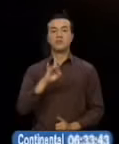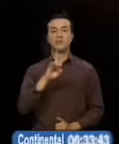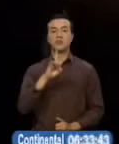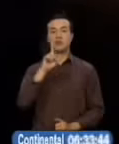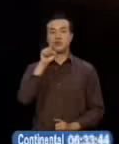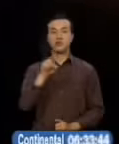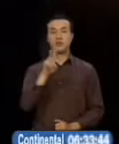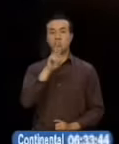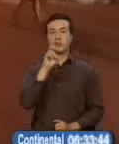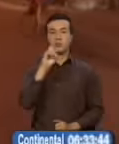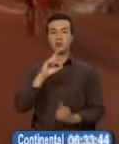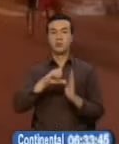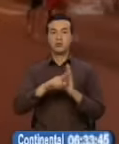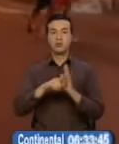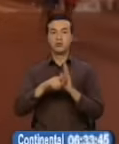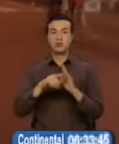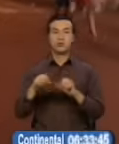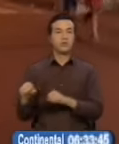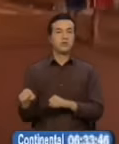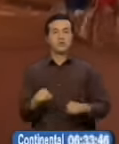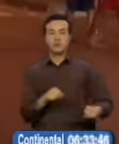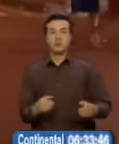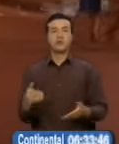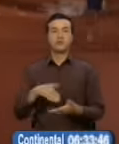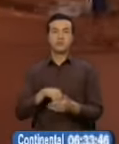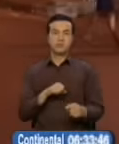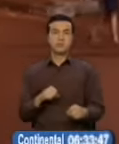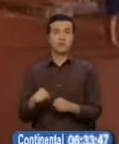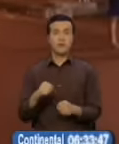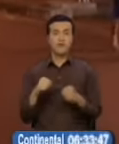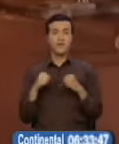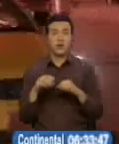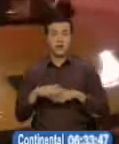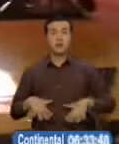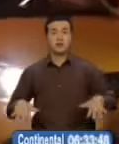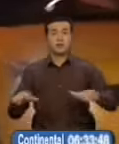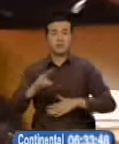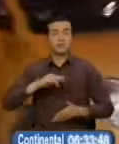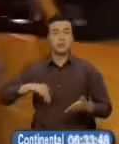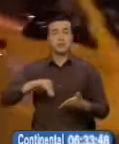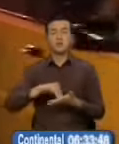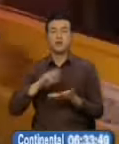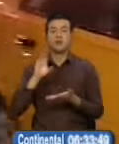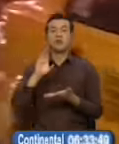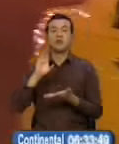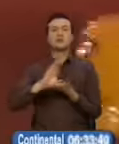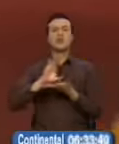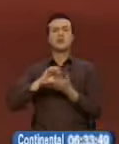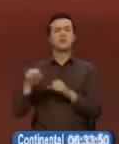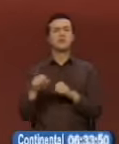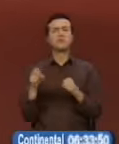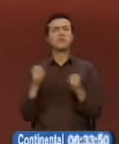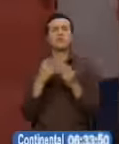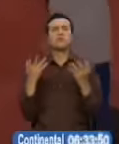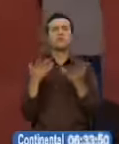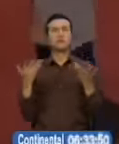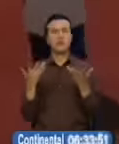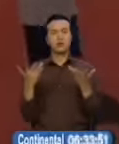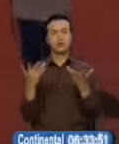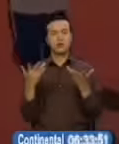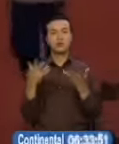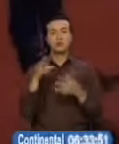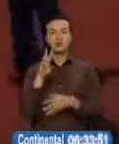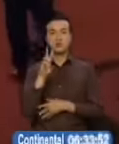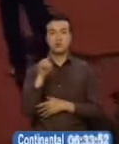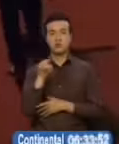20 minutos de este martes, la tierra tembló nuevamente con intensidad en Manabí. El epicentro del sismo de 5.3 y